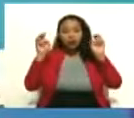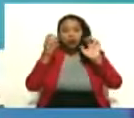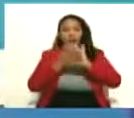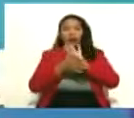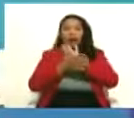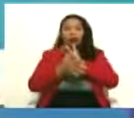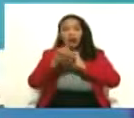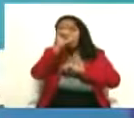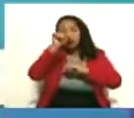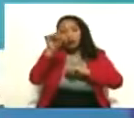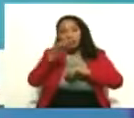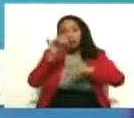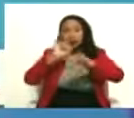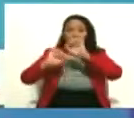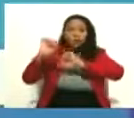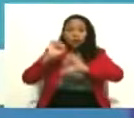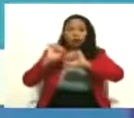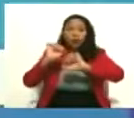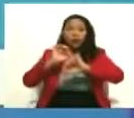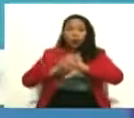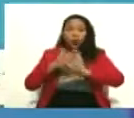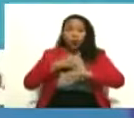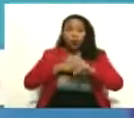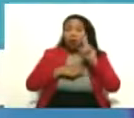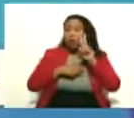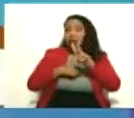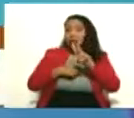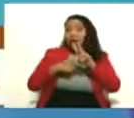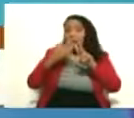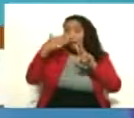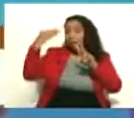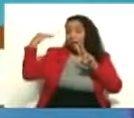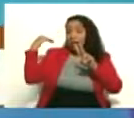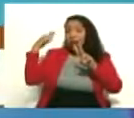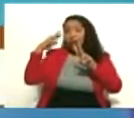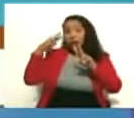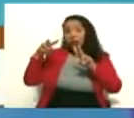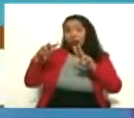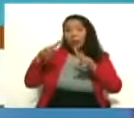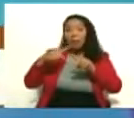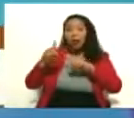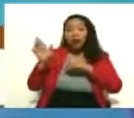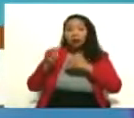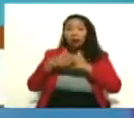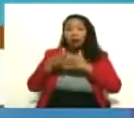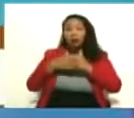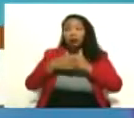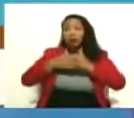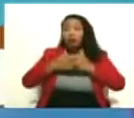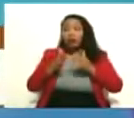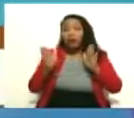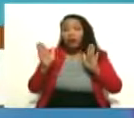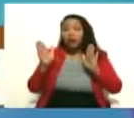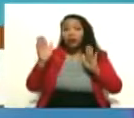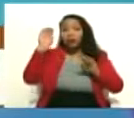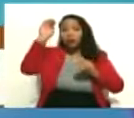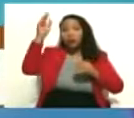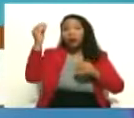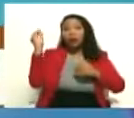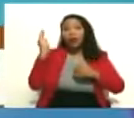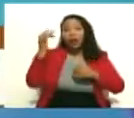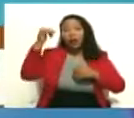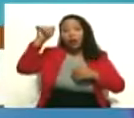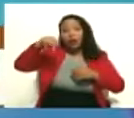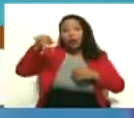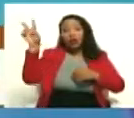defensa del Esequibo, porque lo hemos mirado mucho desde el pasado, pero en realidad es una puerta abierta al futuro de lo que viene para Venezuela.